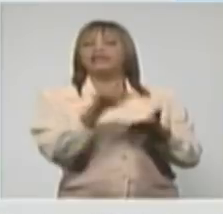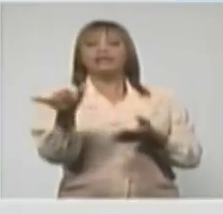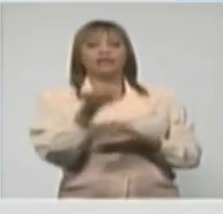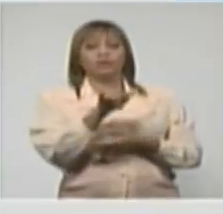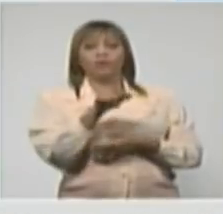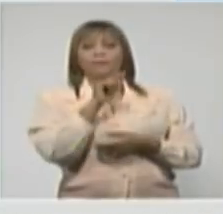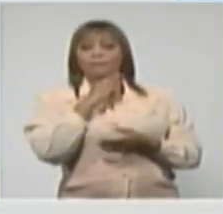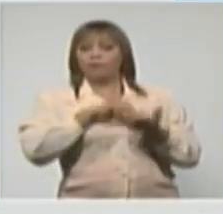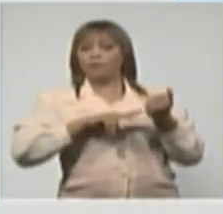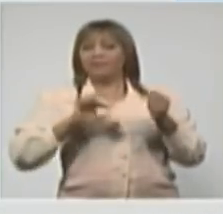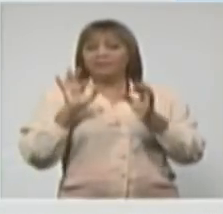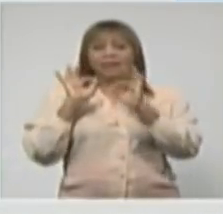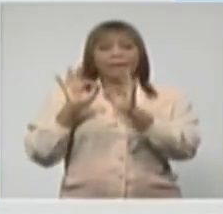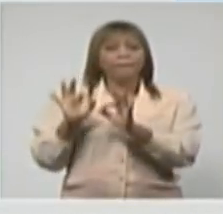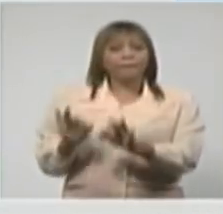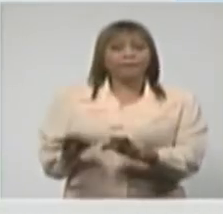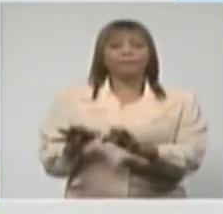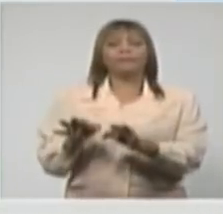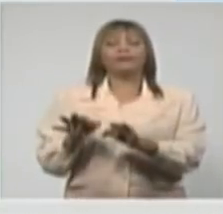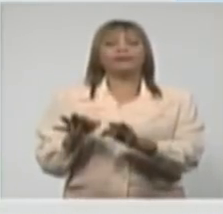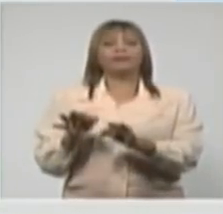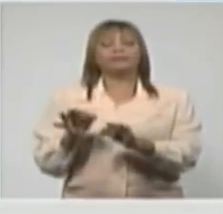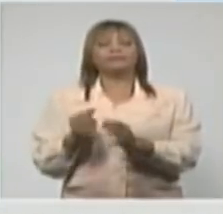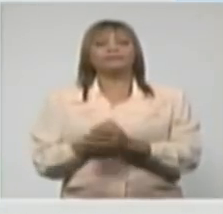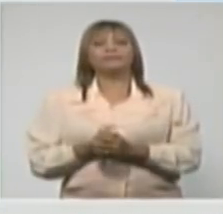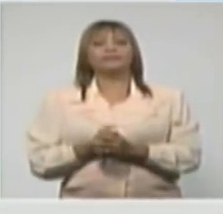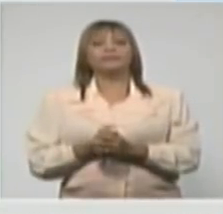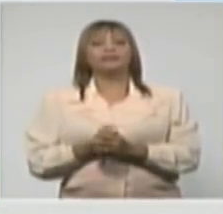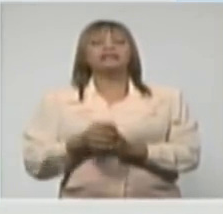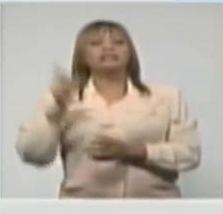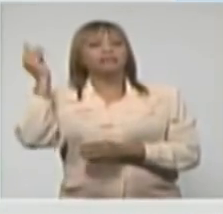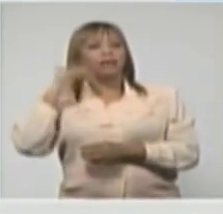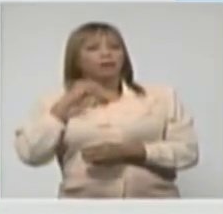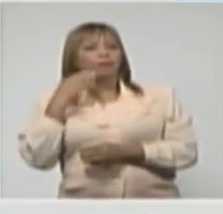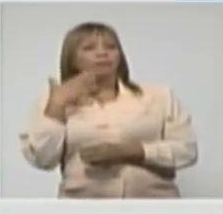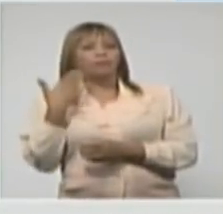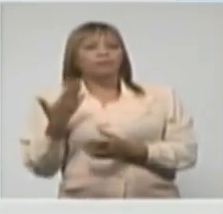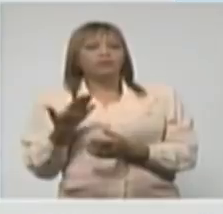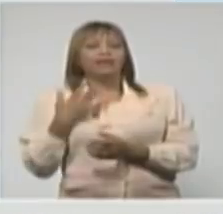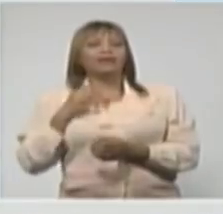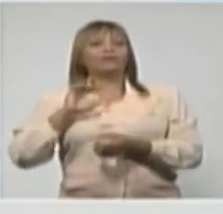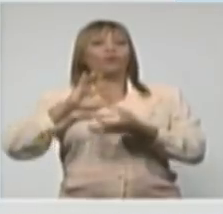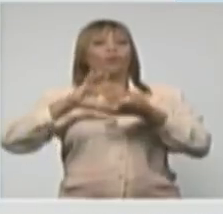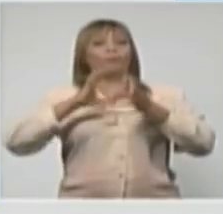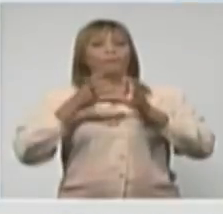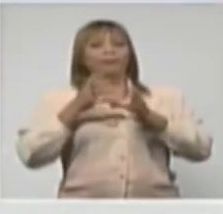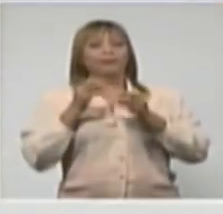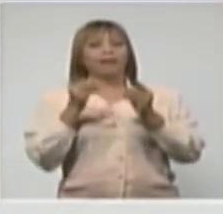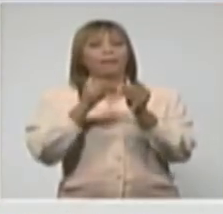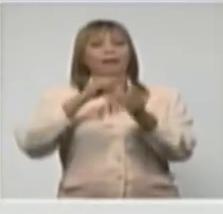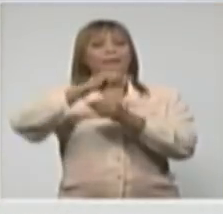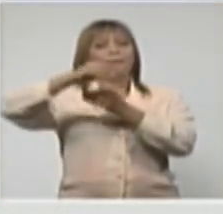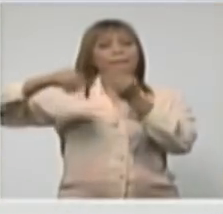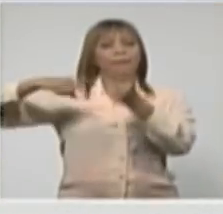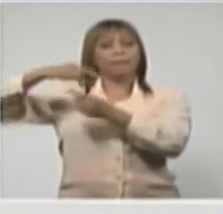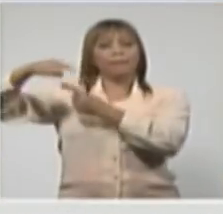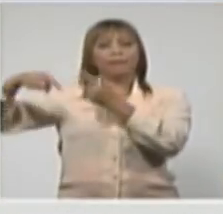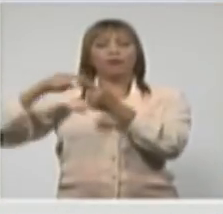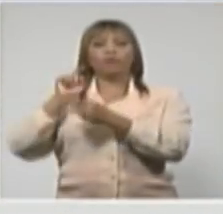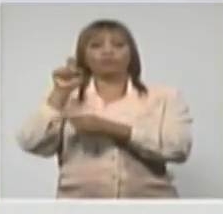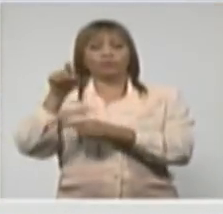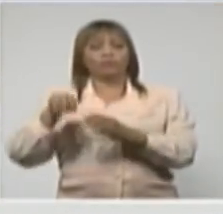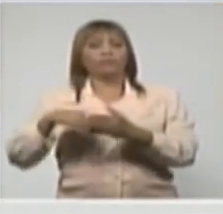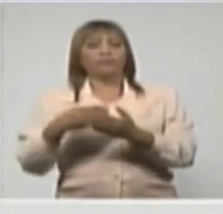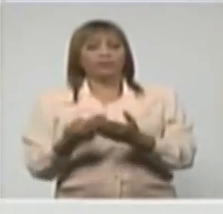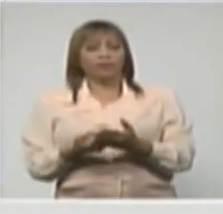provincia, que además conocemos de la complejidad y la transmisión que ha tenido en los últimos días,